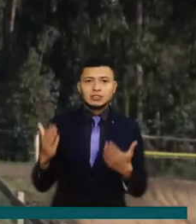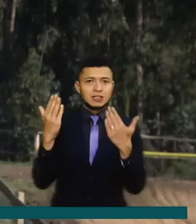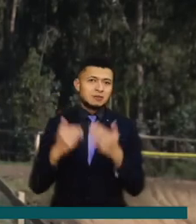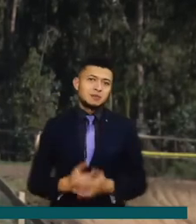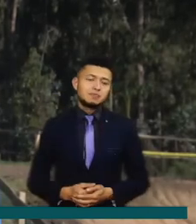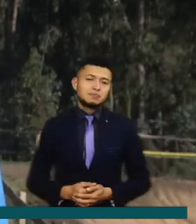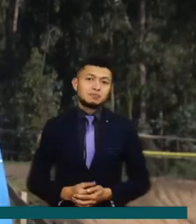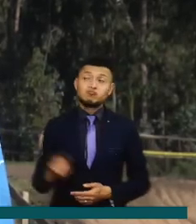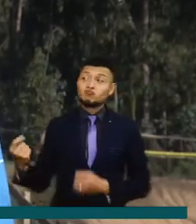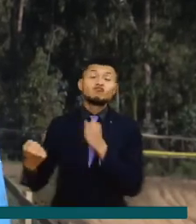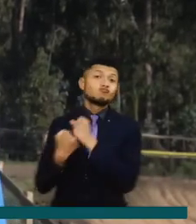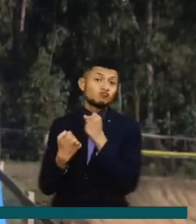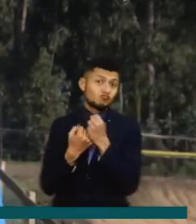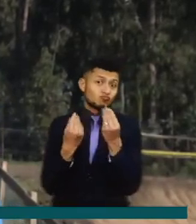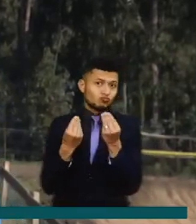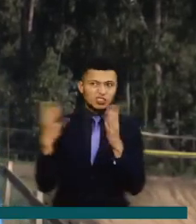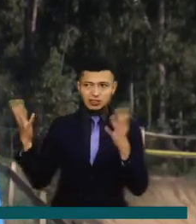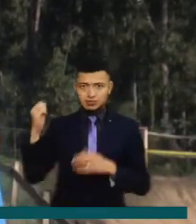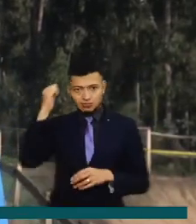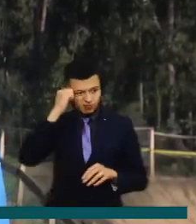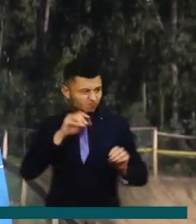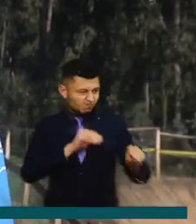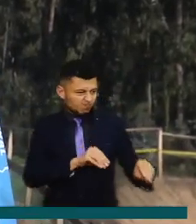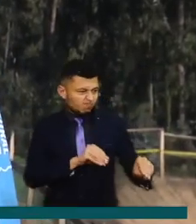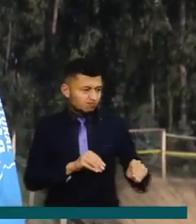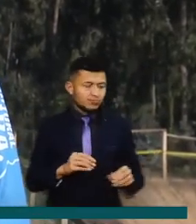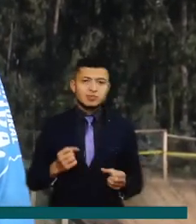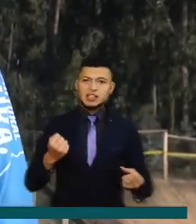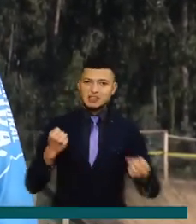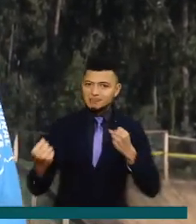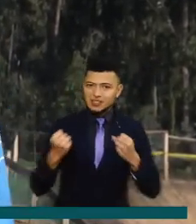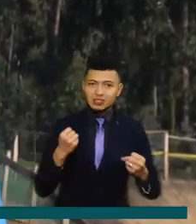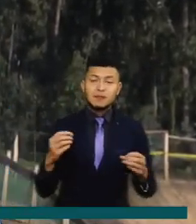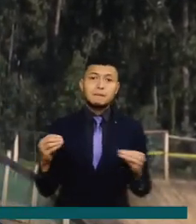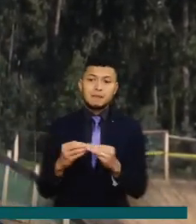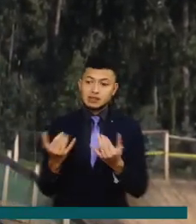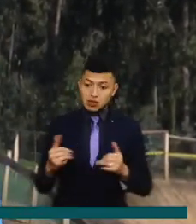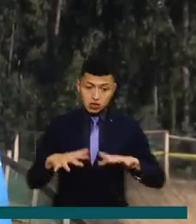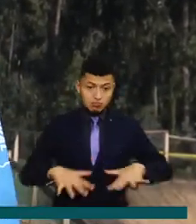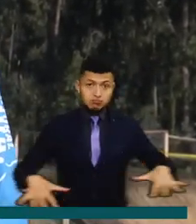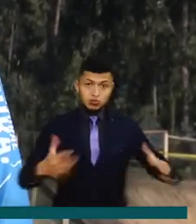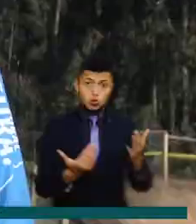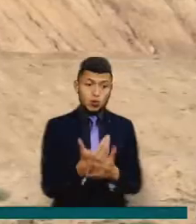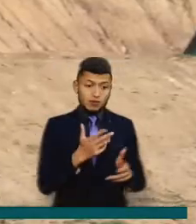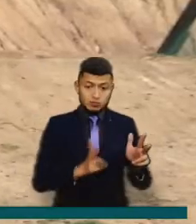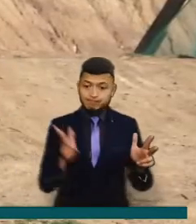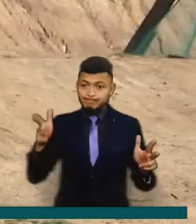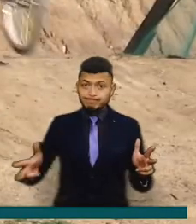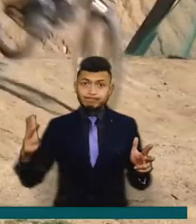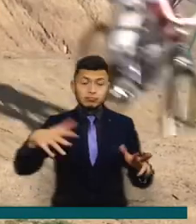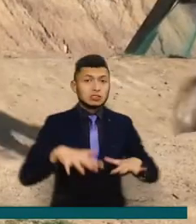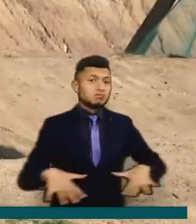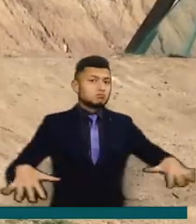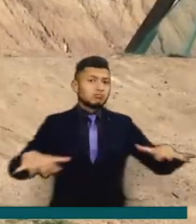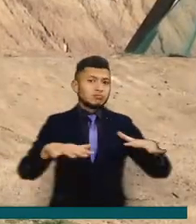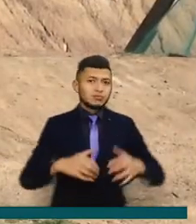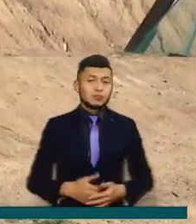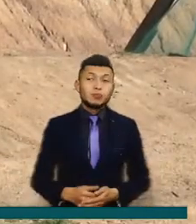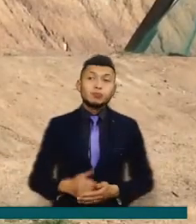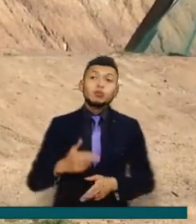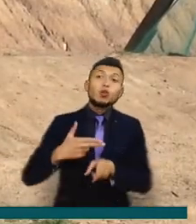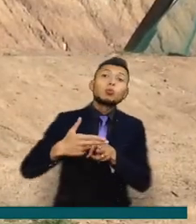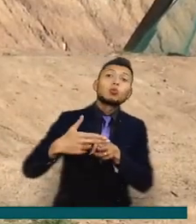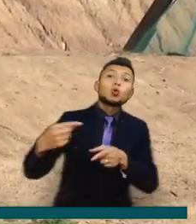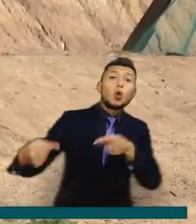nos apoya mucho con los entrenadores del gimnasio, ahorita que tenemos esta nueva pista. Aunque no hay una